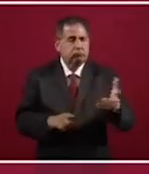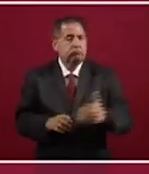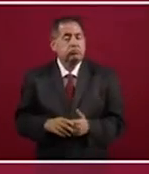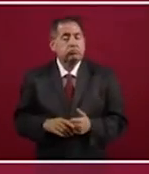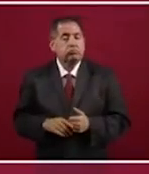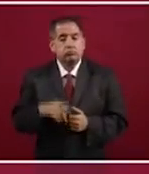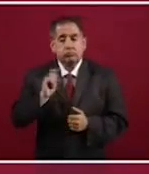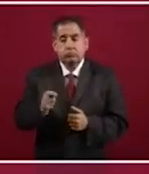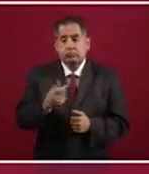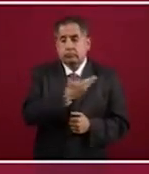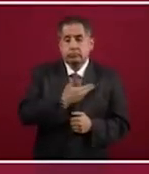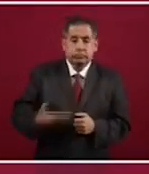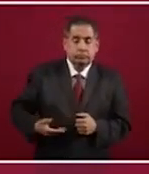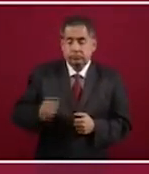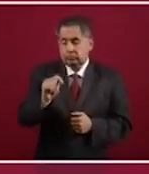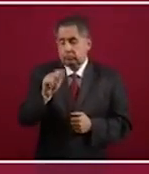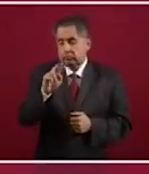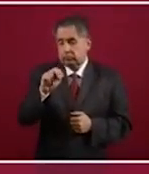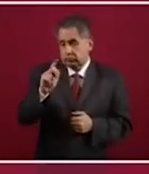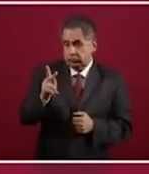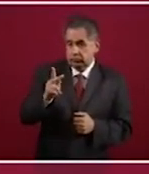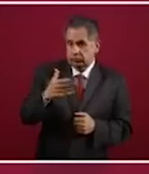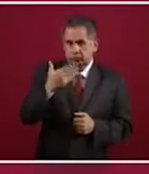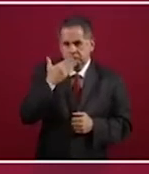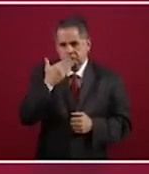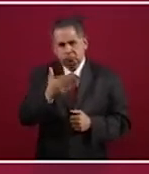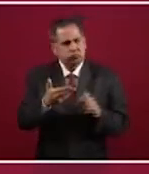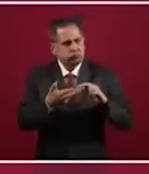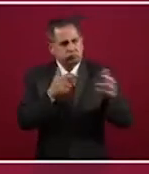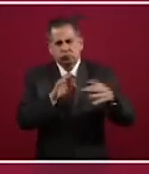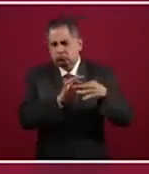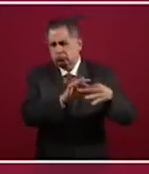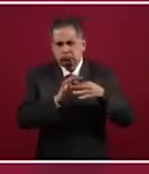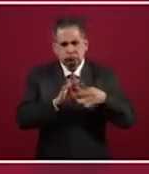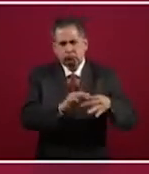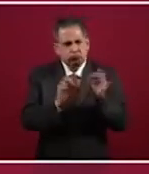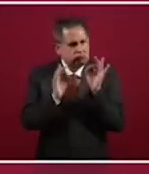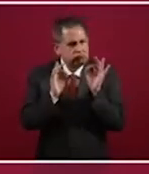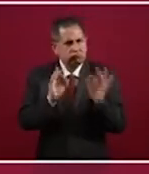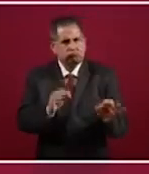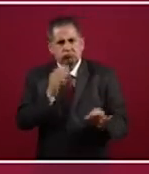del presidente Donald Trump, es muy buena la relación que tenemos.